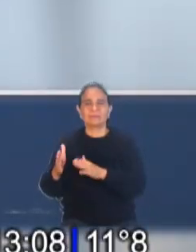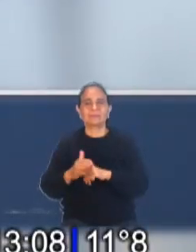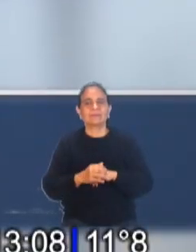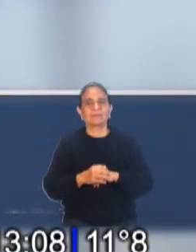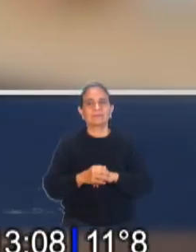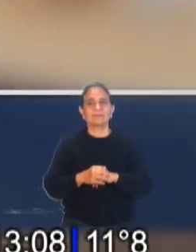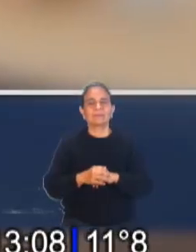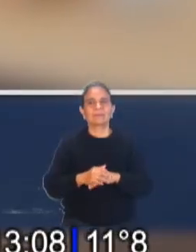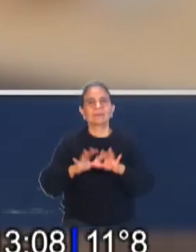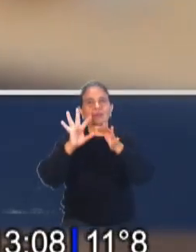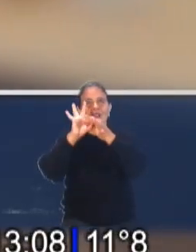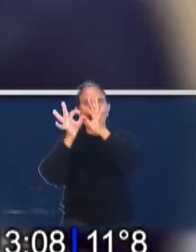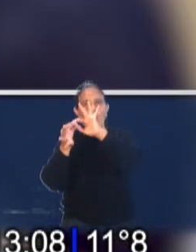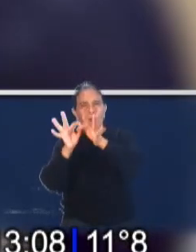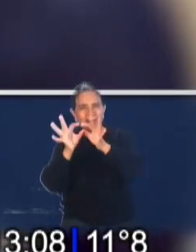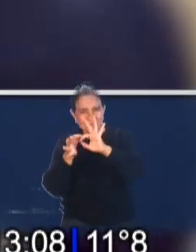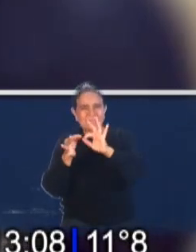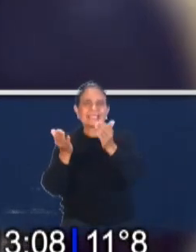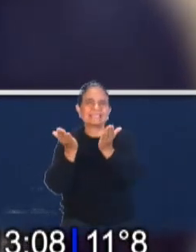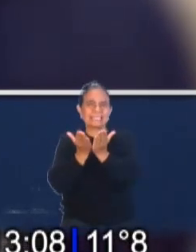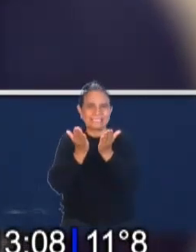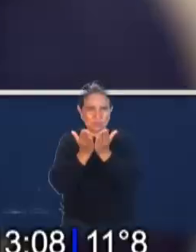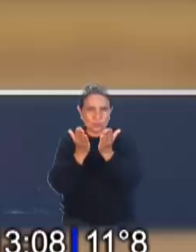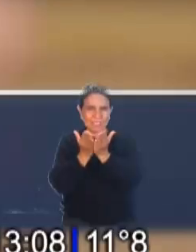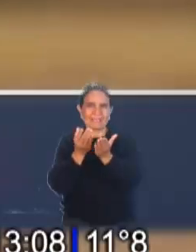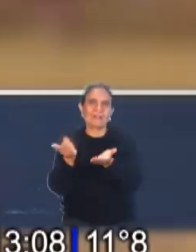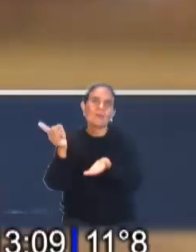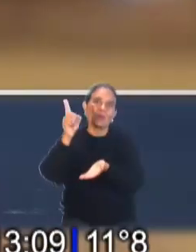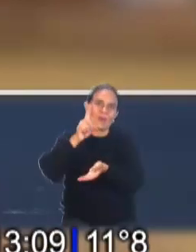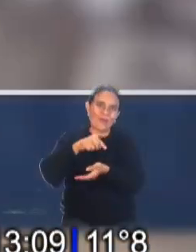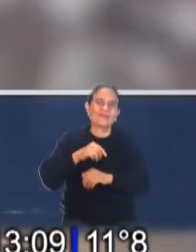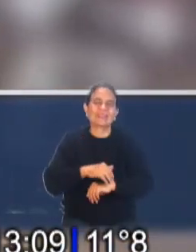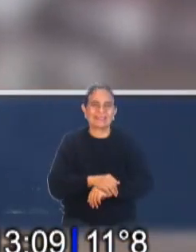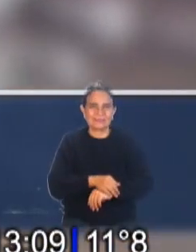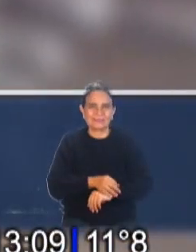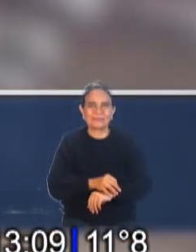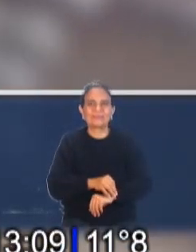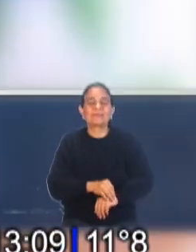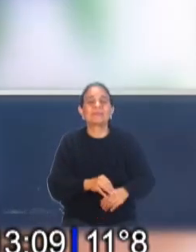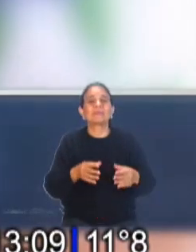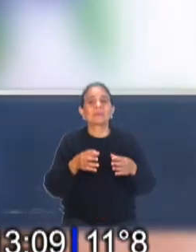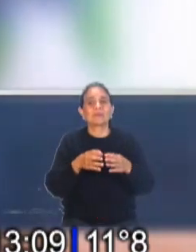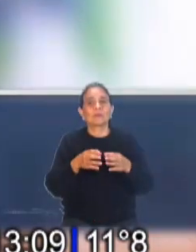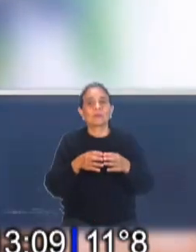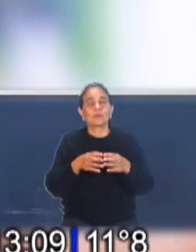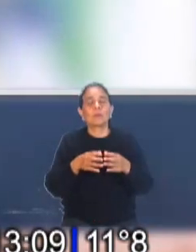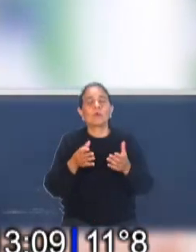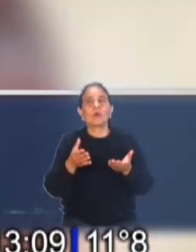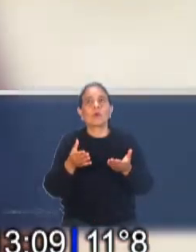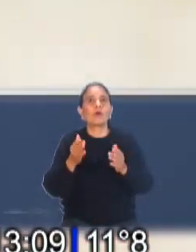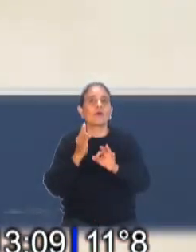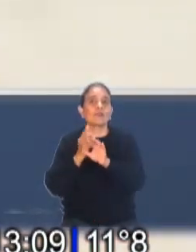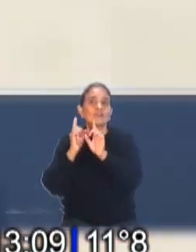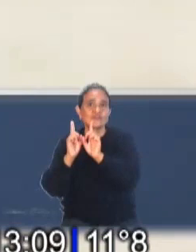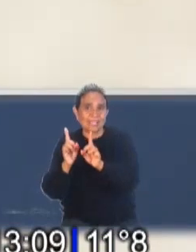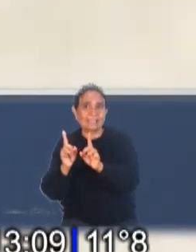Volvieron las Olimpiadas Estudiantiles, organizada en conjunto entre la Comisión de Docentes,